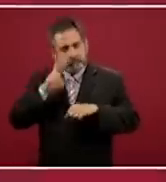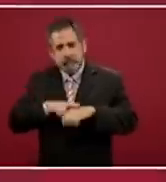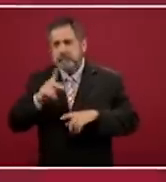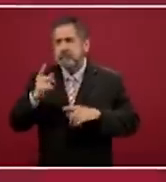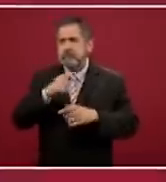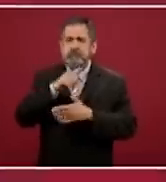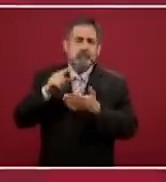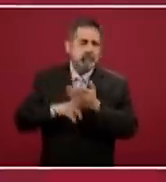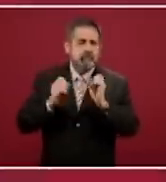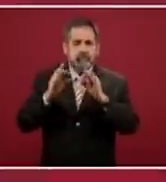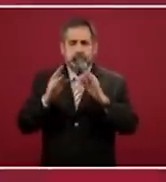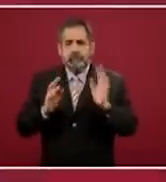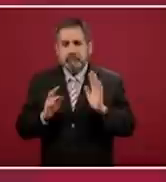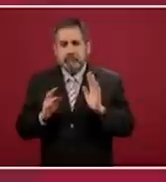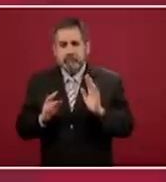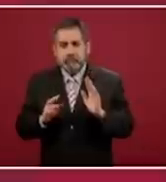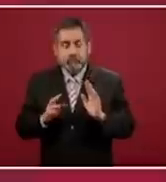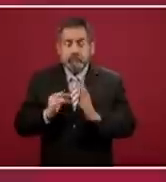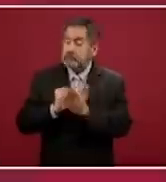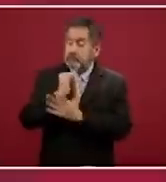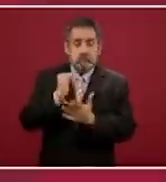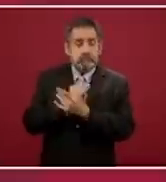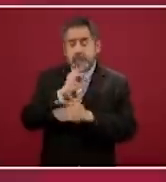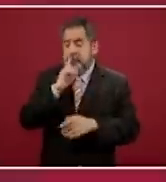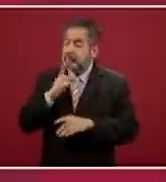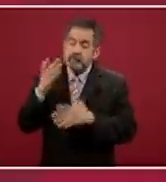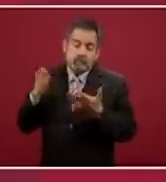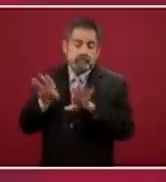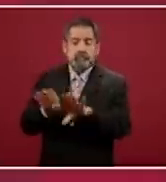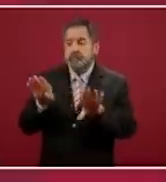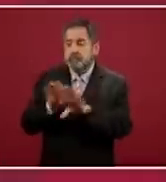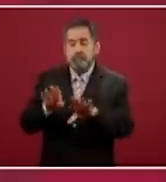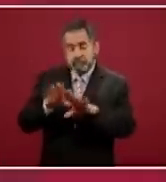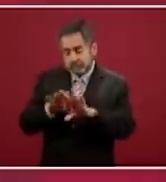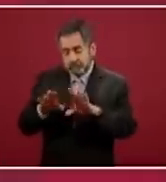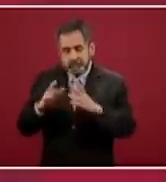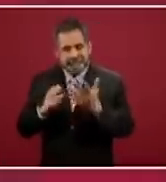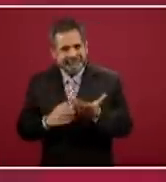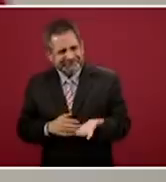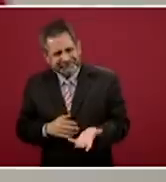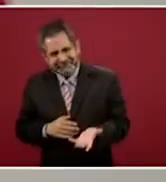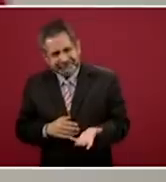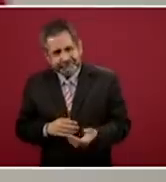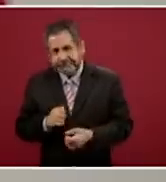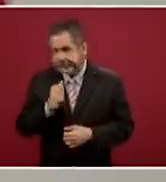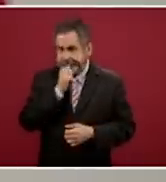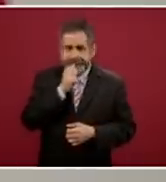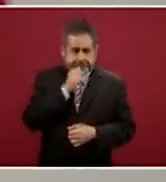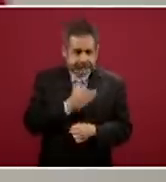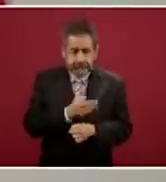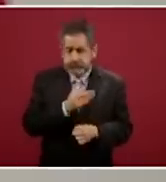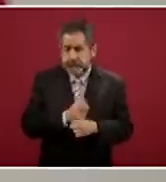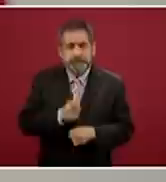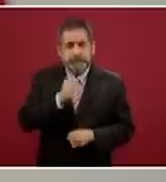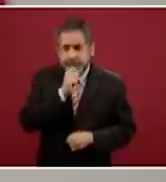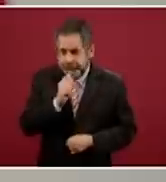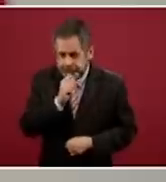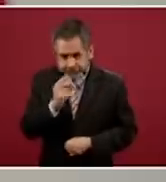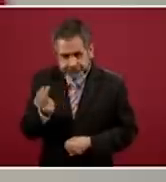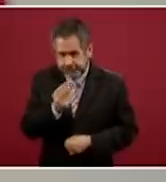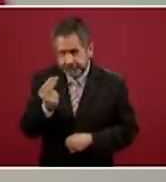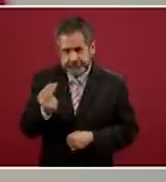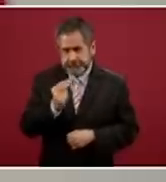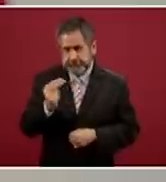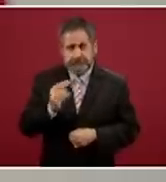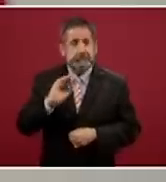empleo, etcétera, se empiecen a tomar decisiones precipitadas en un momento que no son necesarias o no